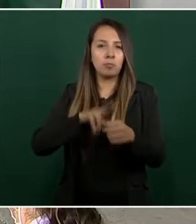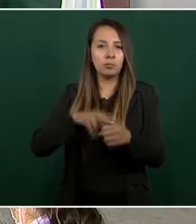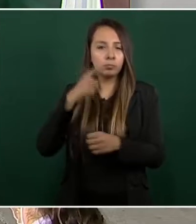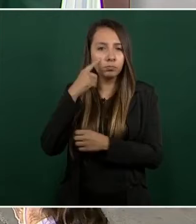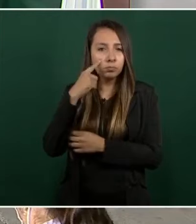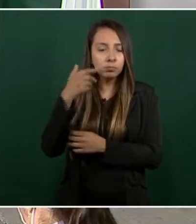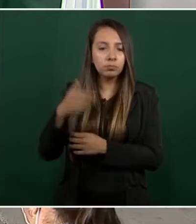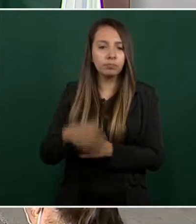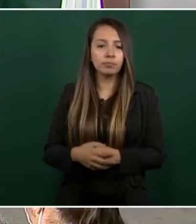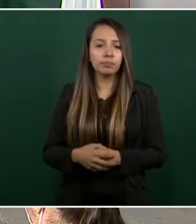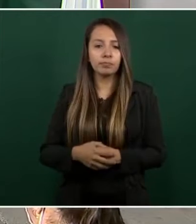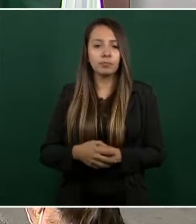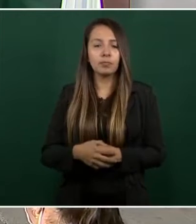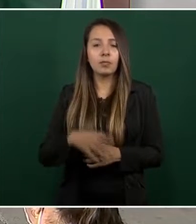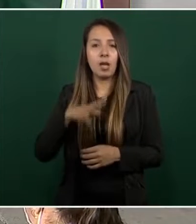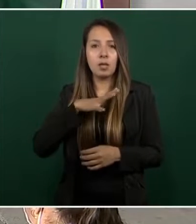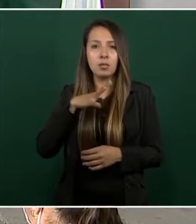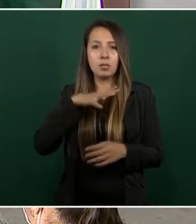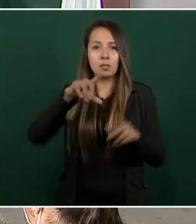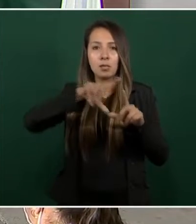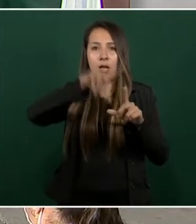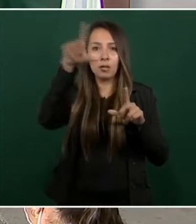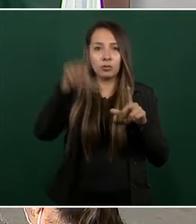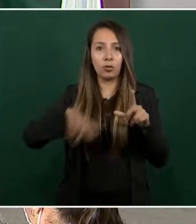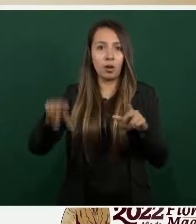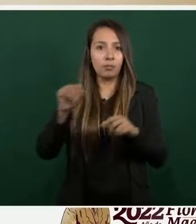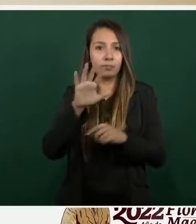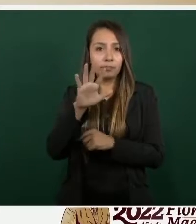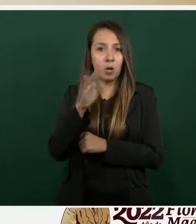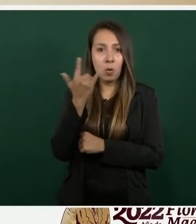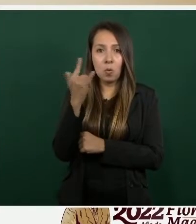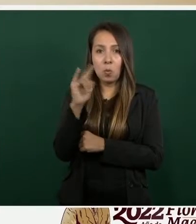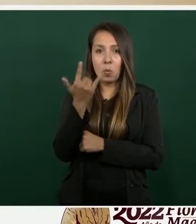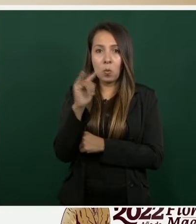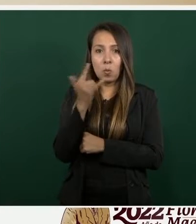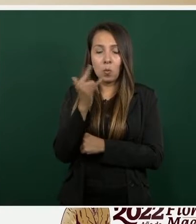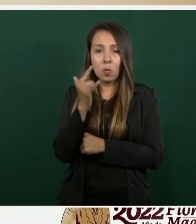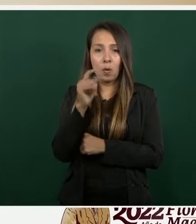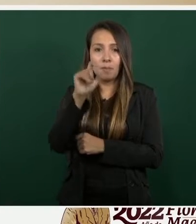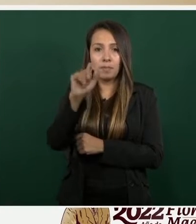la disminución en el país. En julio se redujo